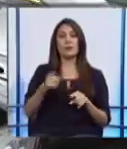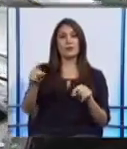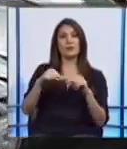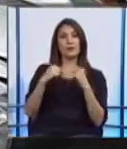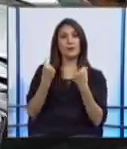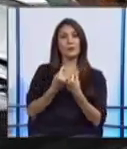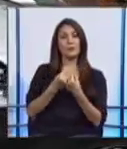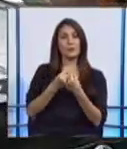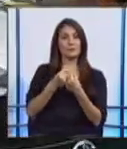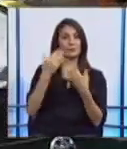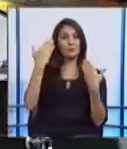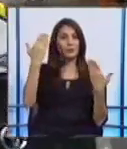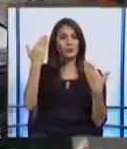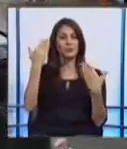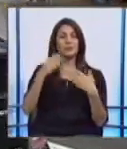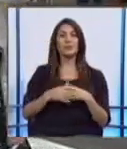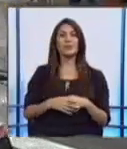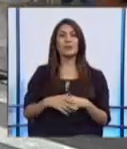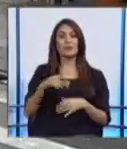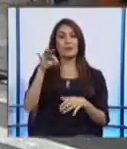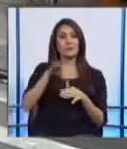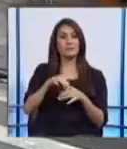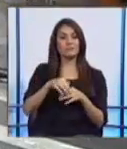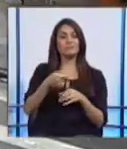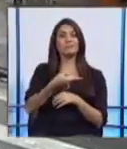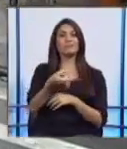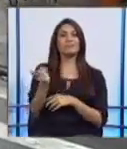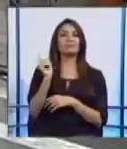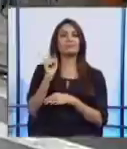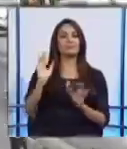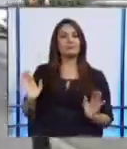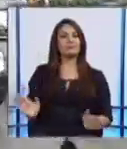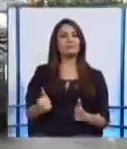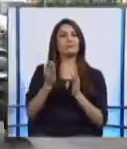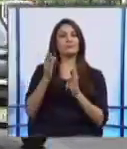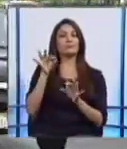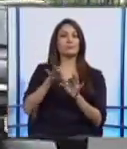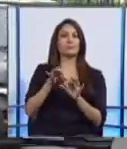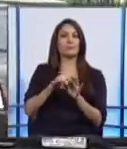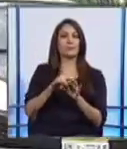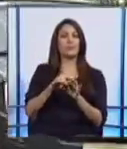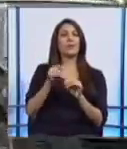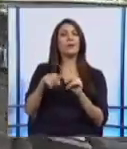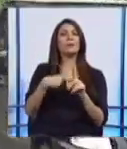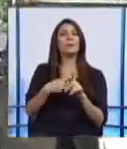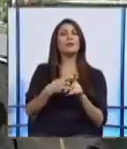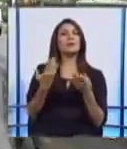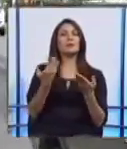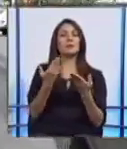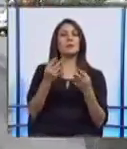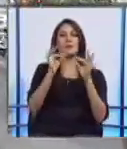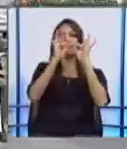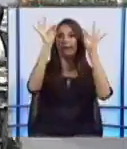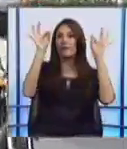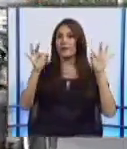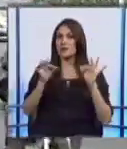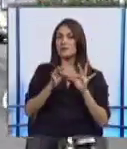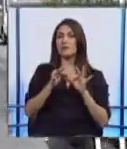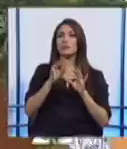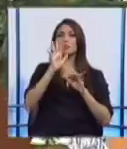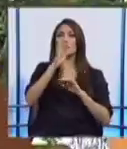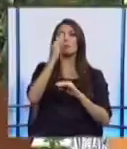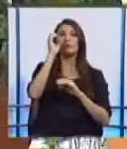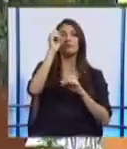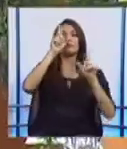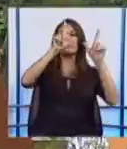movimientos políticos en estas últimas elecciones ha sido la promoción de sus candidatos mediante afiches colgantes en diferentes postes